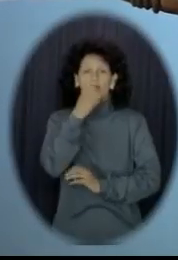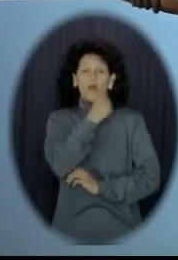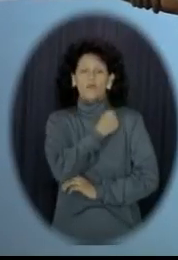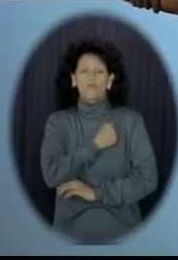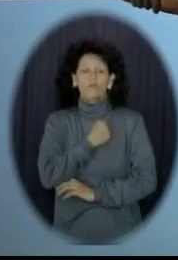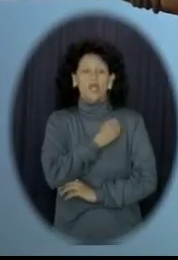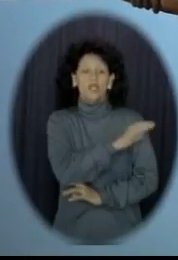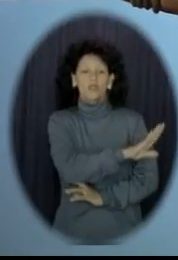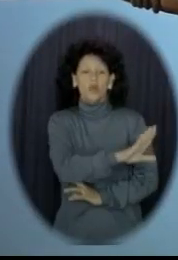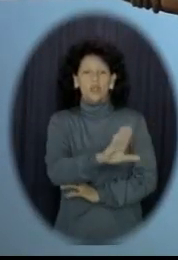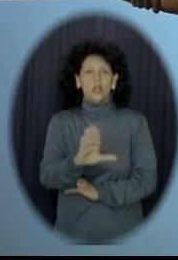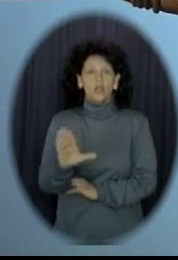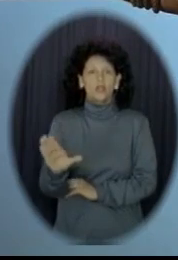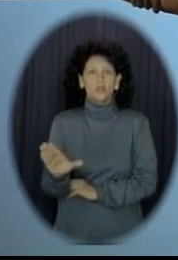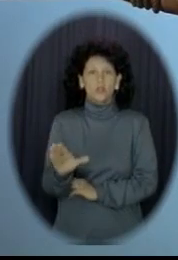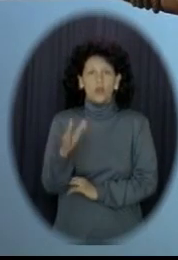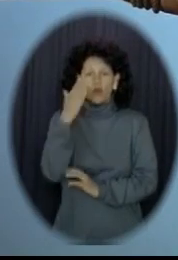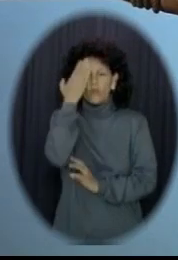Padre, perdónalos,